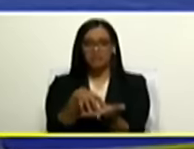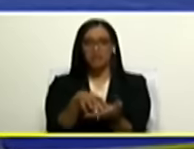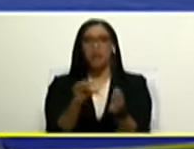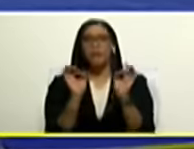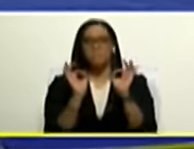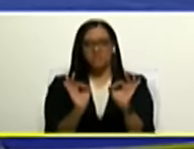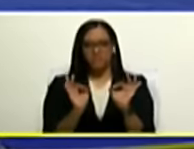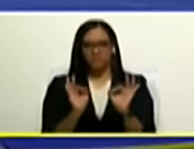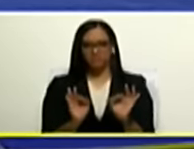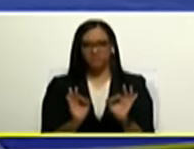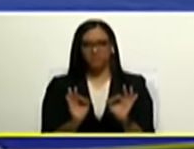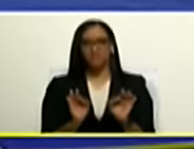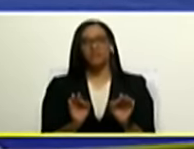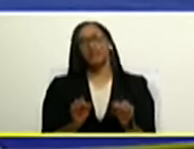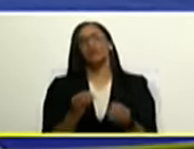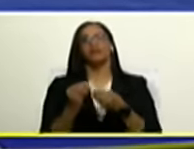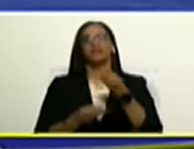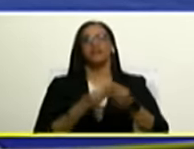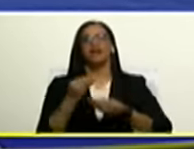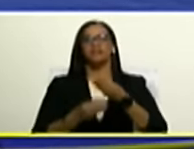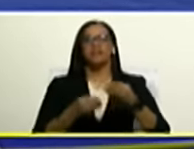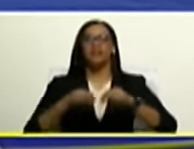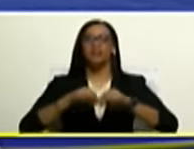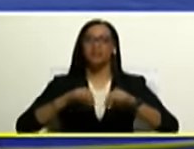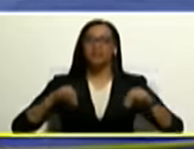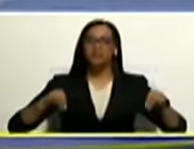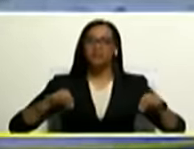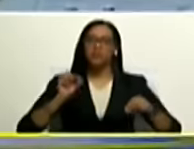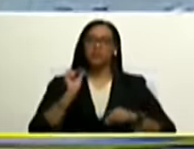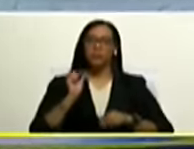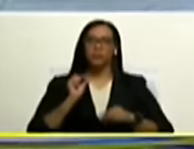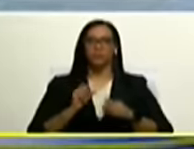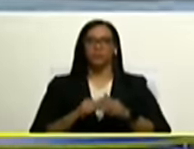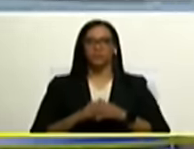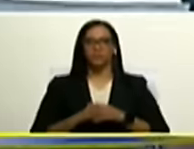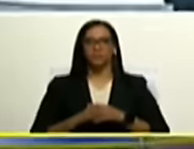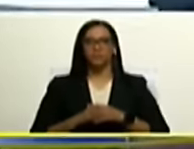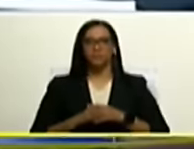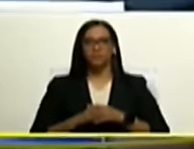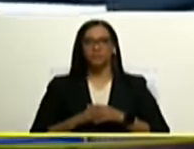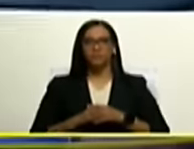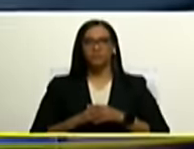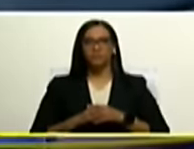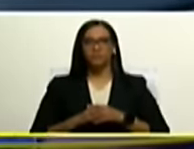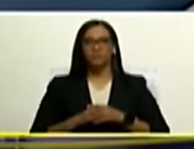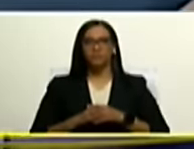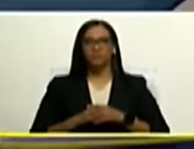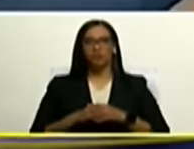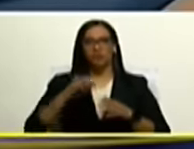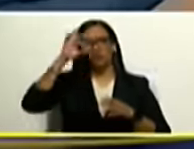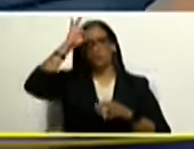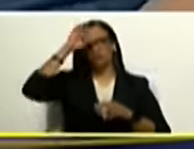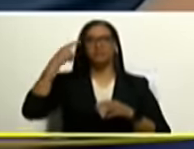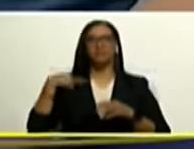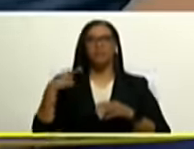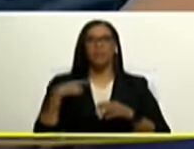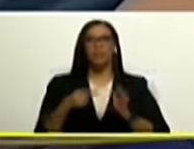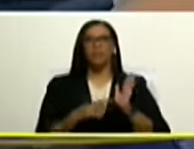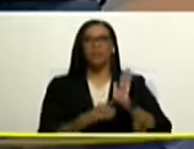precisamente de lo que conformaban este territorio en su momento. No sé si tenemos para